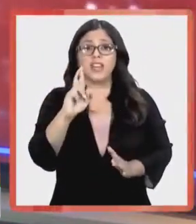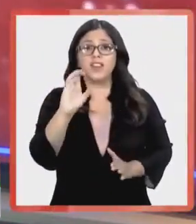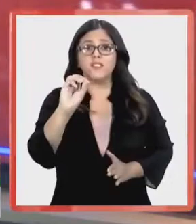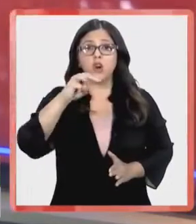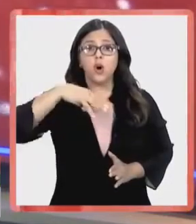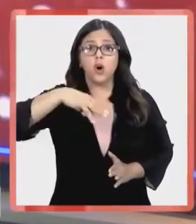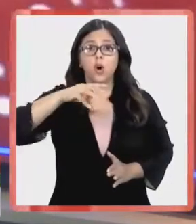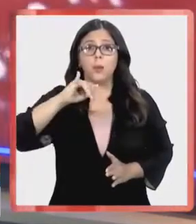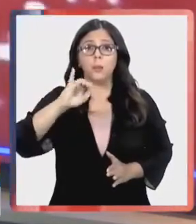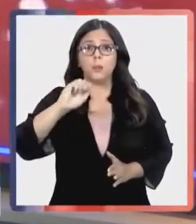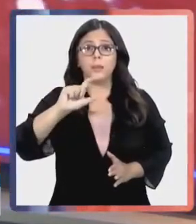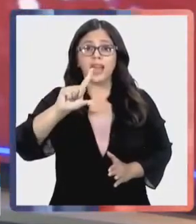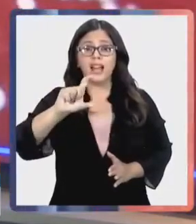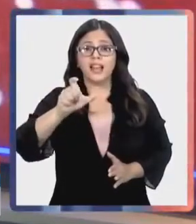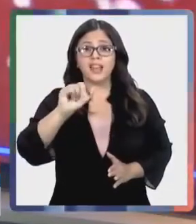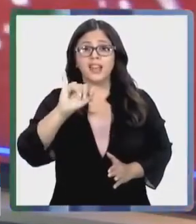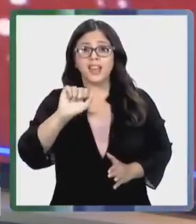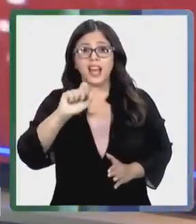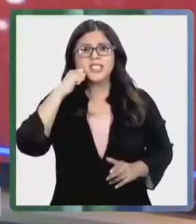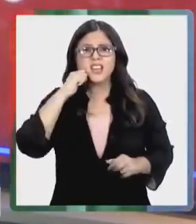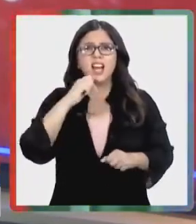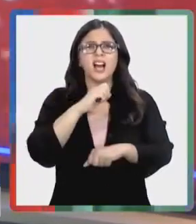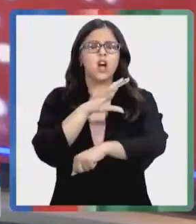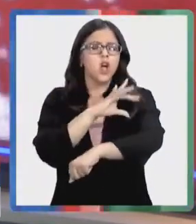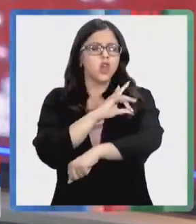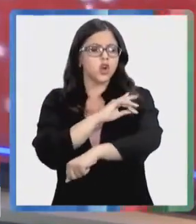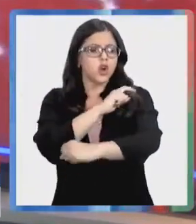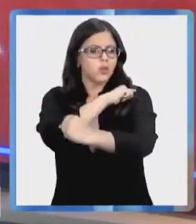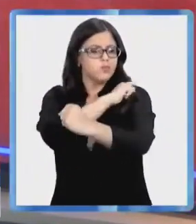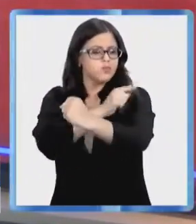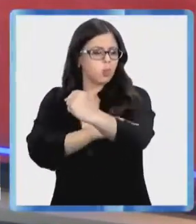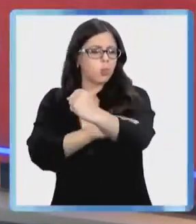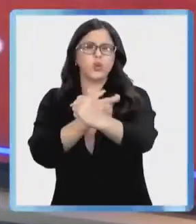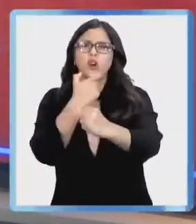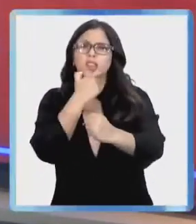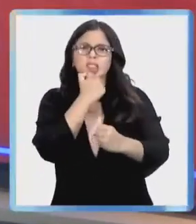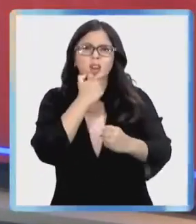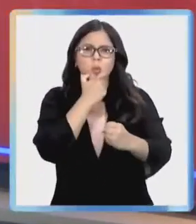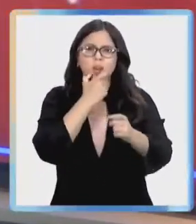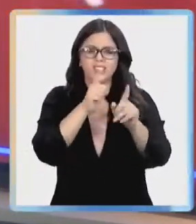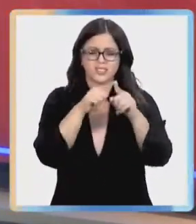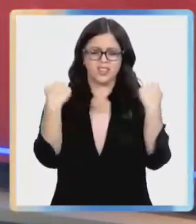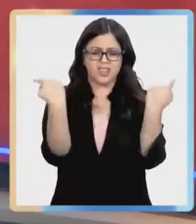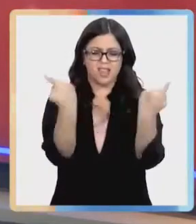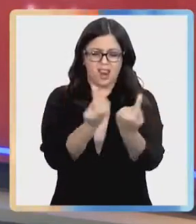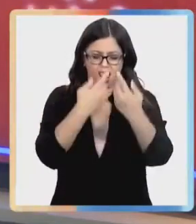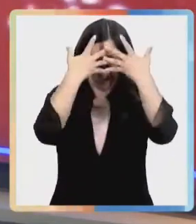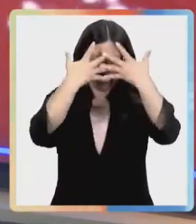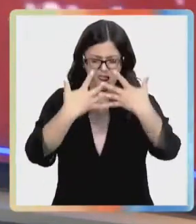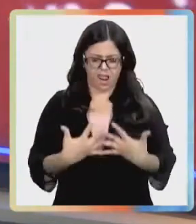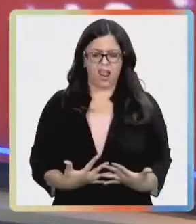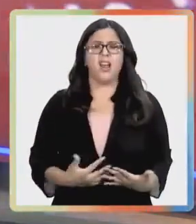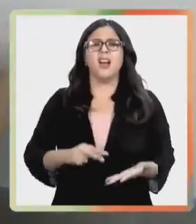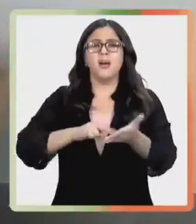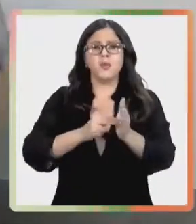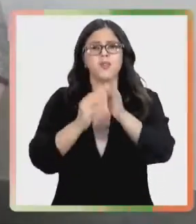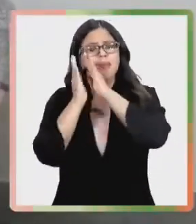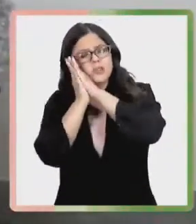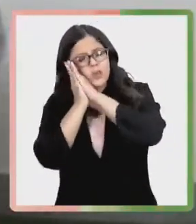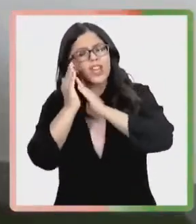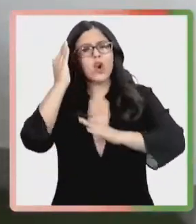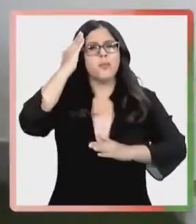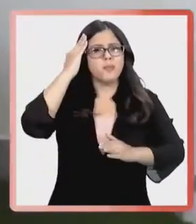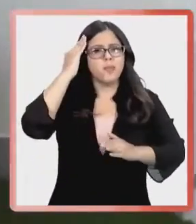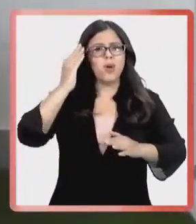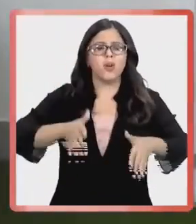un trastorno caracterizado por dolor músculo-esquelético generalizado, acompañado por fatiga y problemas de sueño,